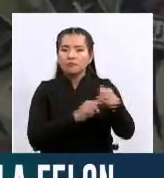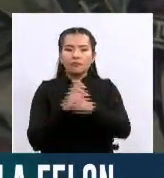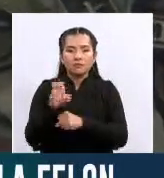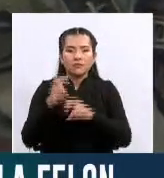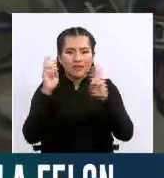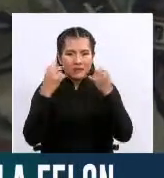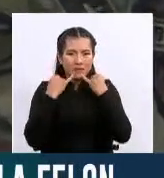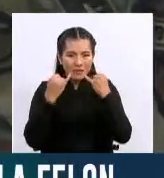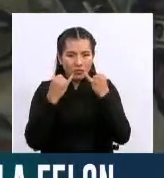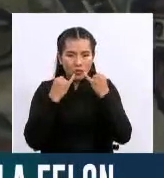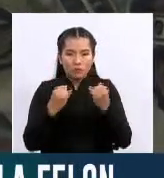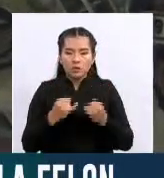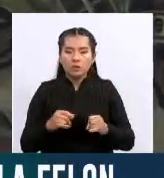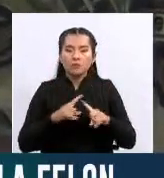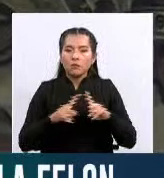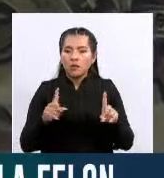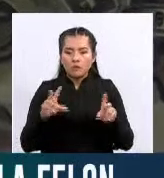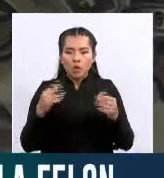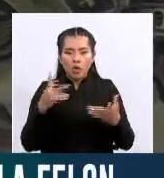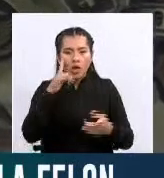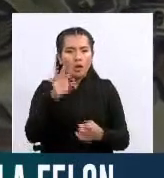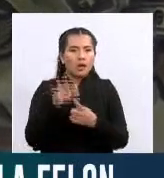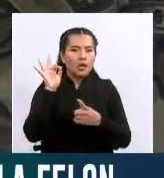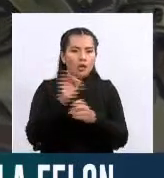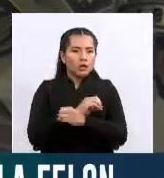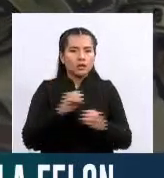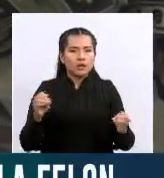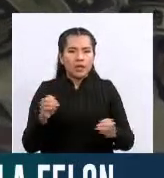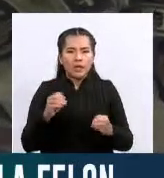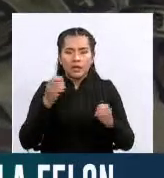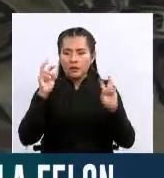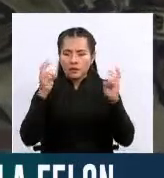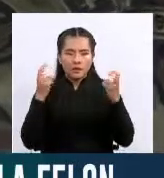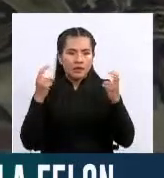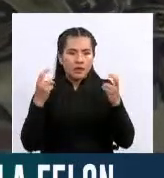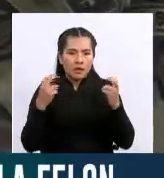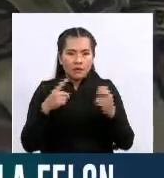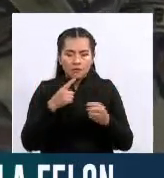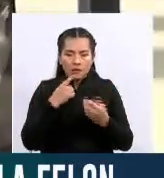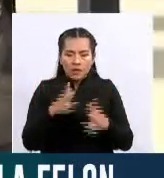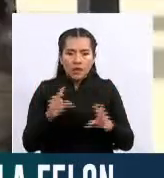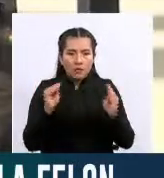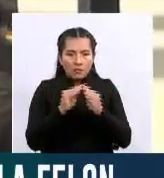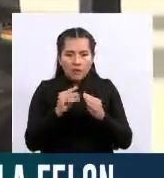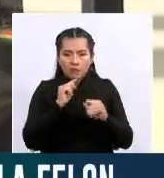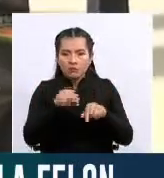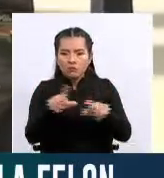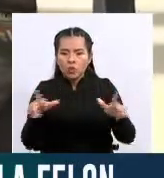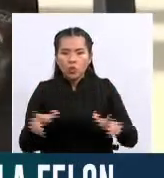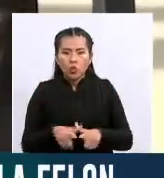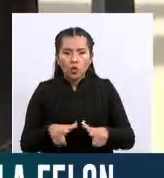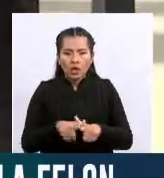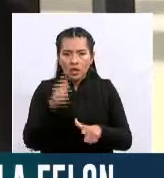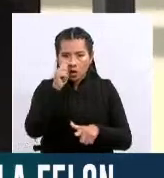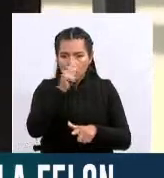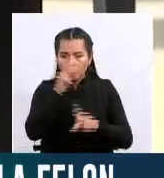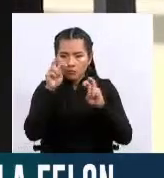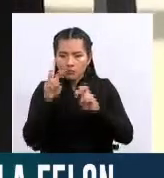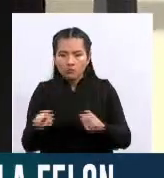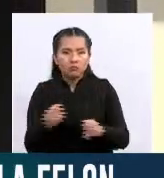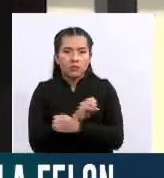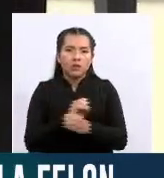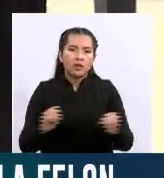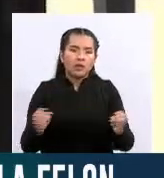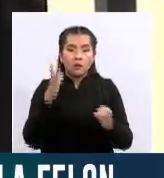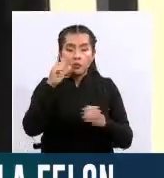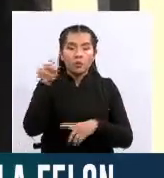información, que no se ha encontrado ninguna sustancia en los lugares que se había intervenido, pues el